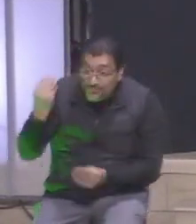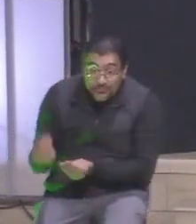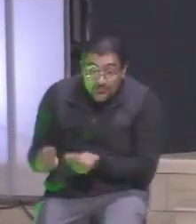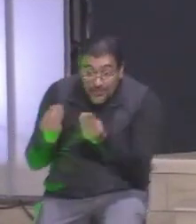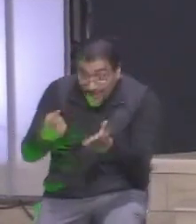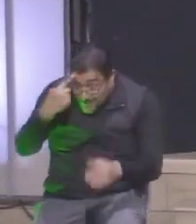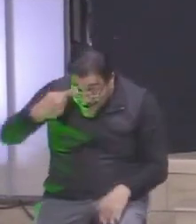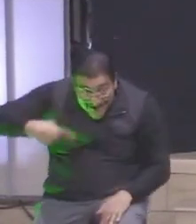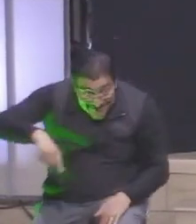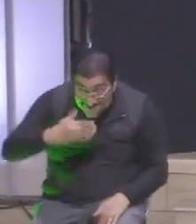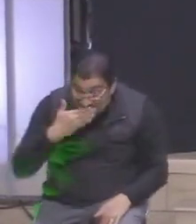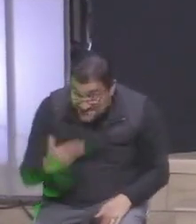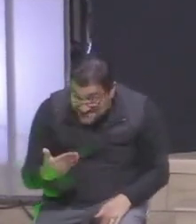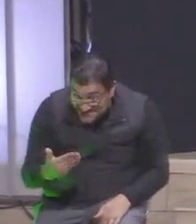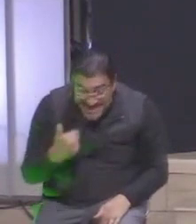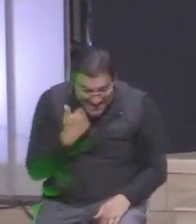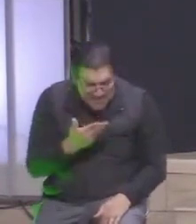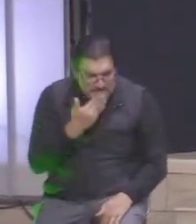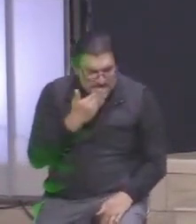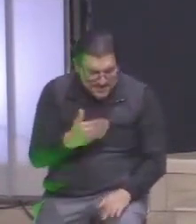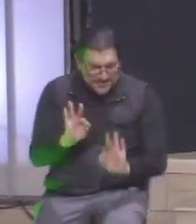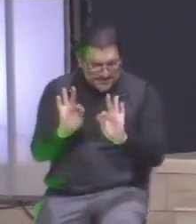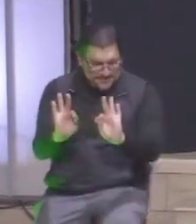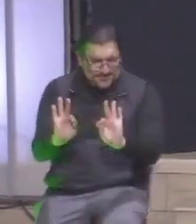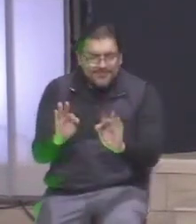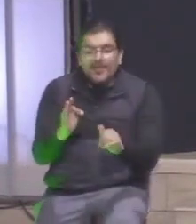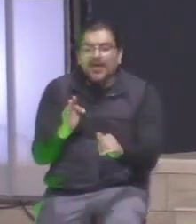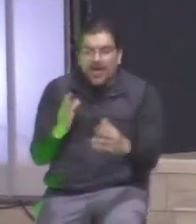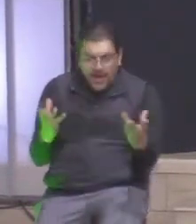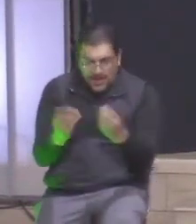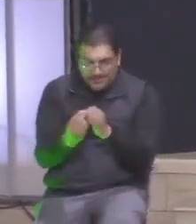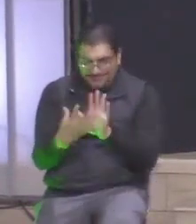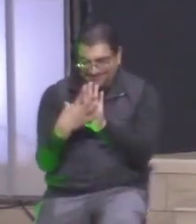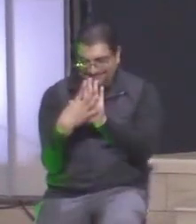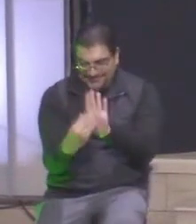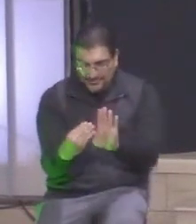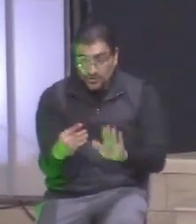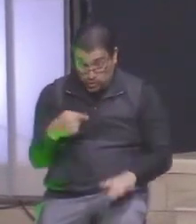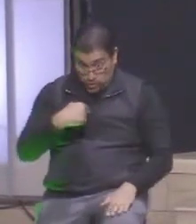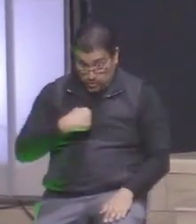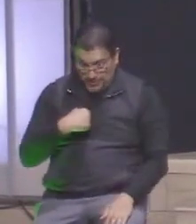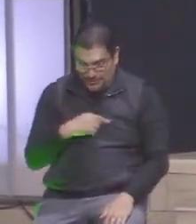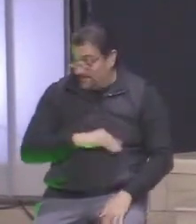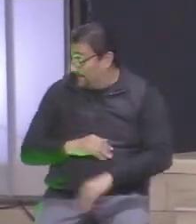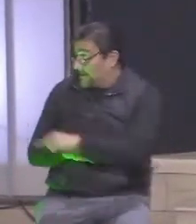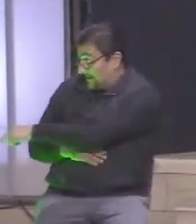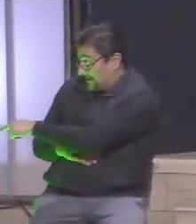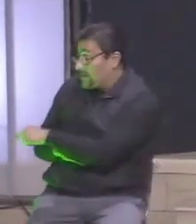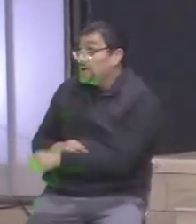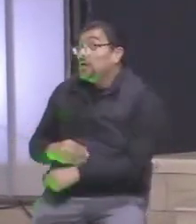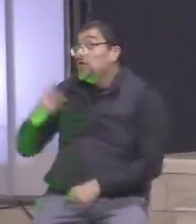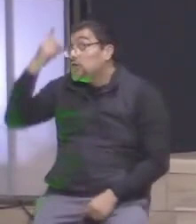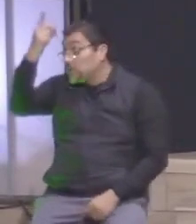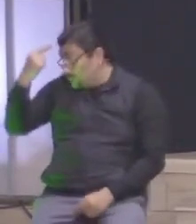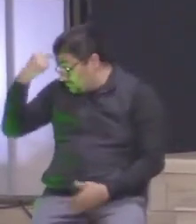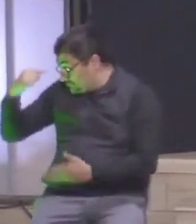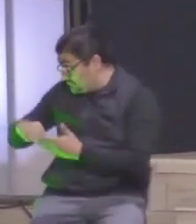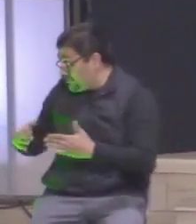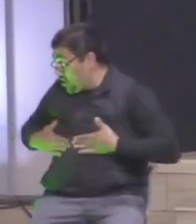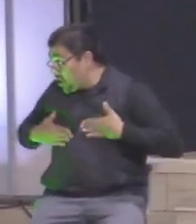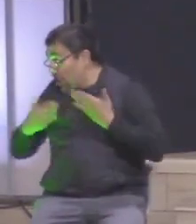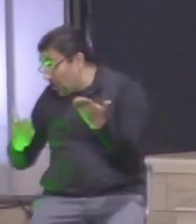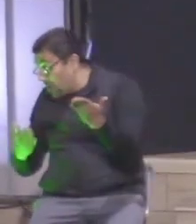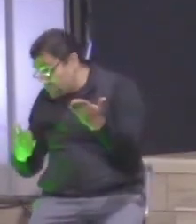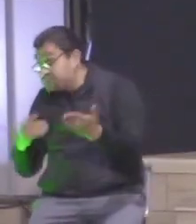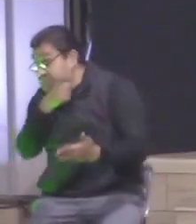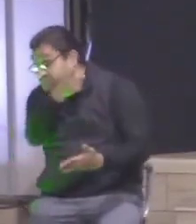Dios Amén bueno repita conmigo si confías mírale de al lado Dígale si confías conf él lo